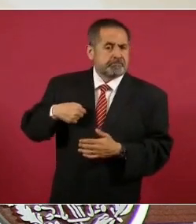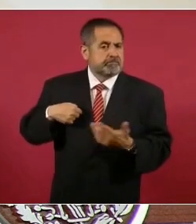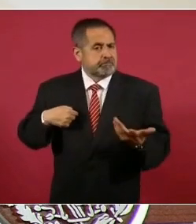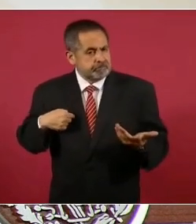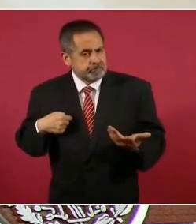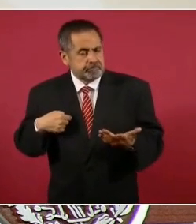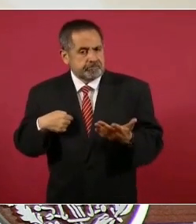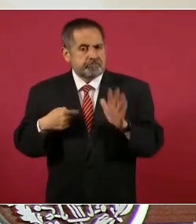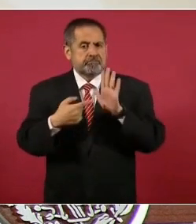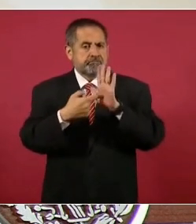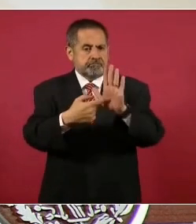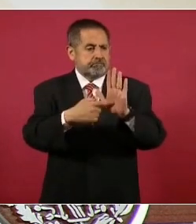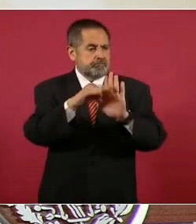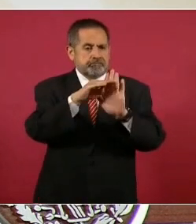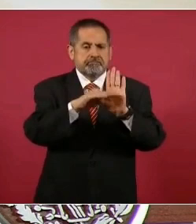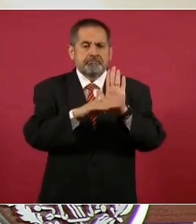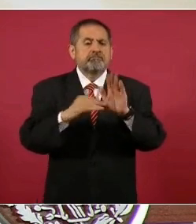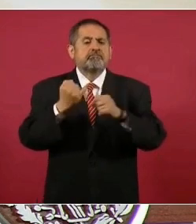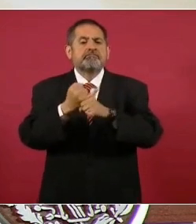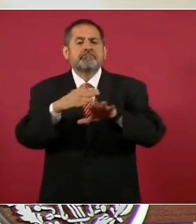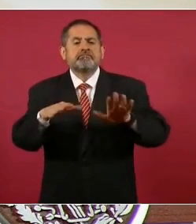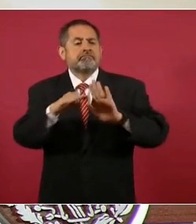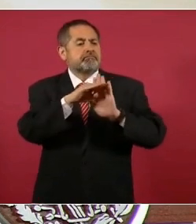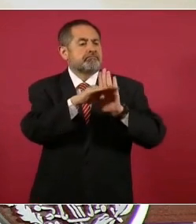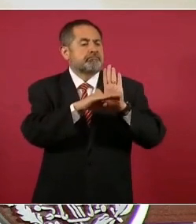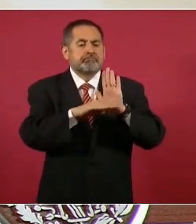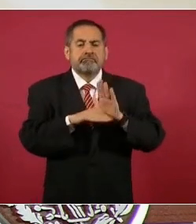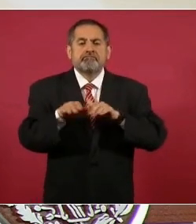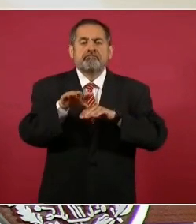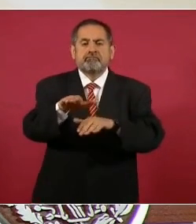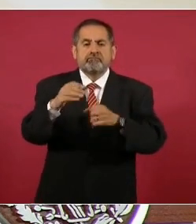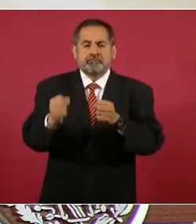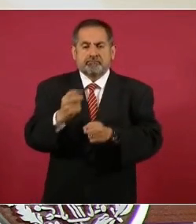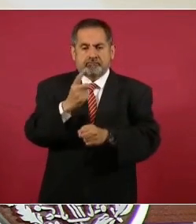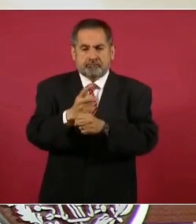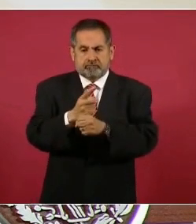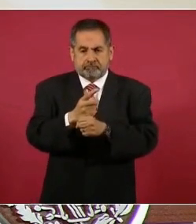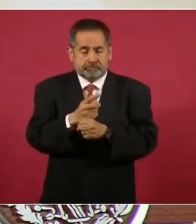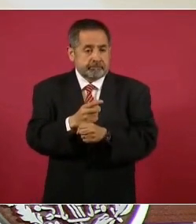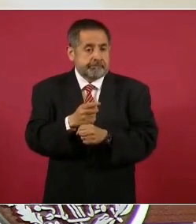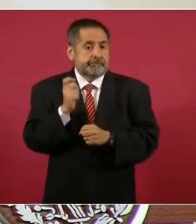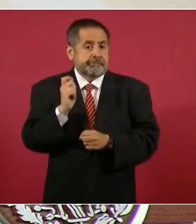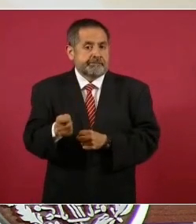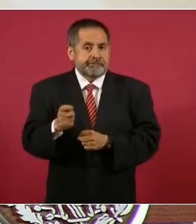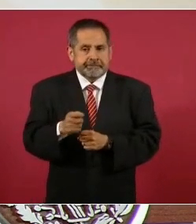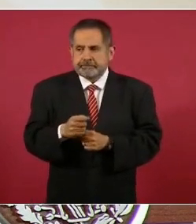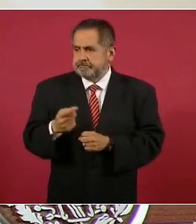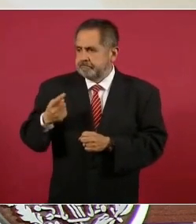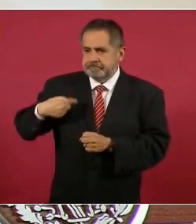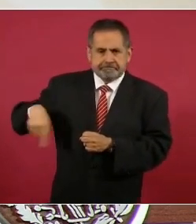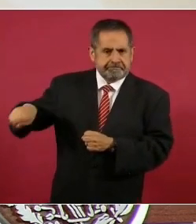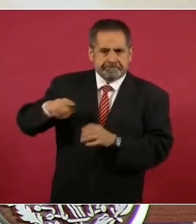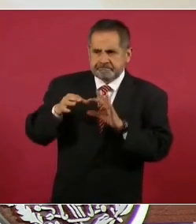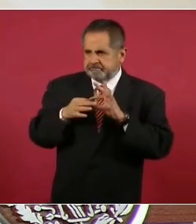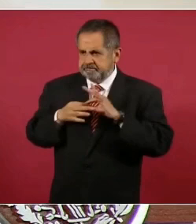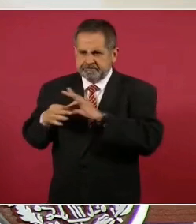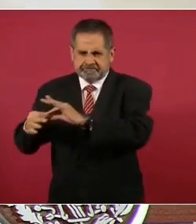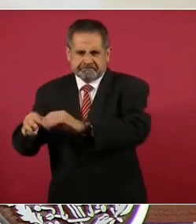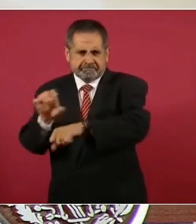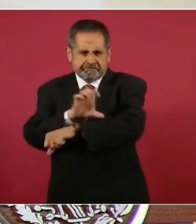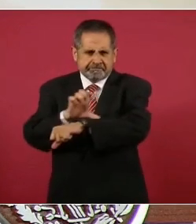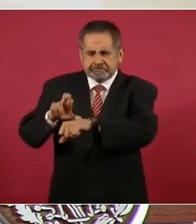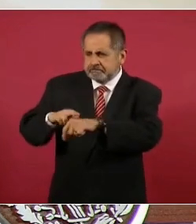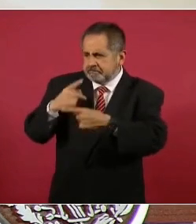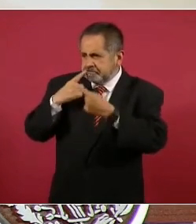presentamos el informe en materia de seguridad que es producto de la coordinación y colaboración